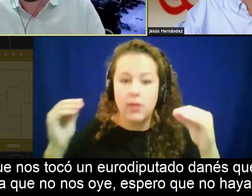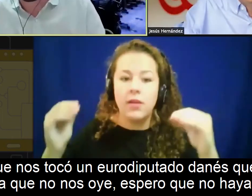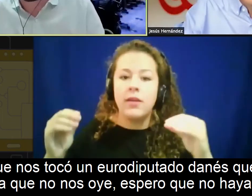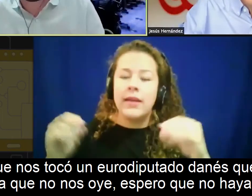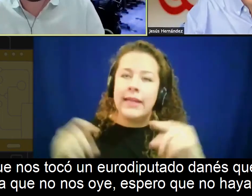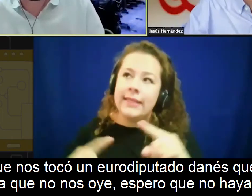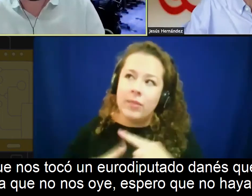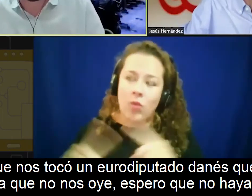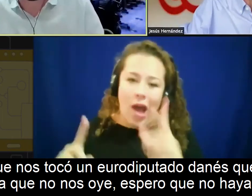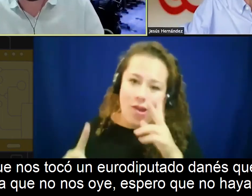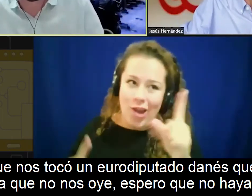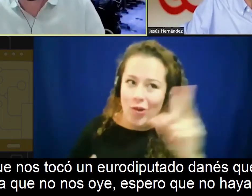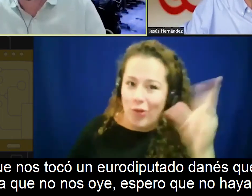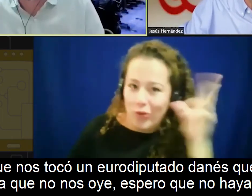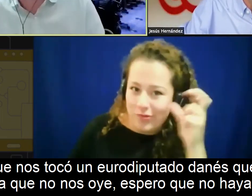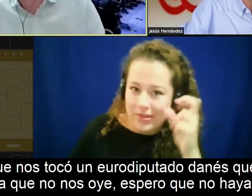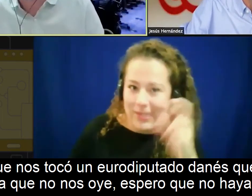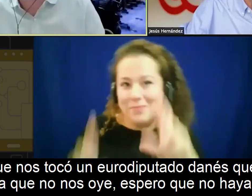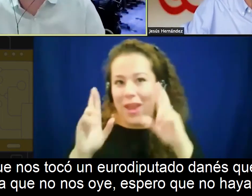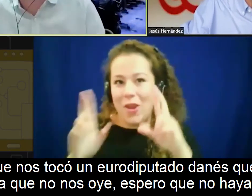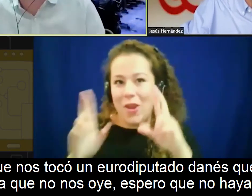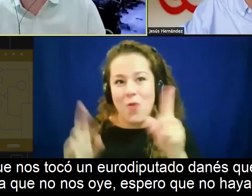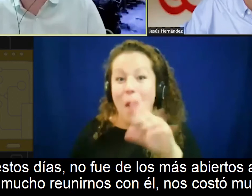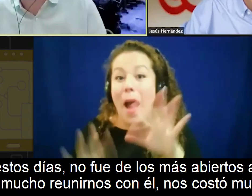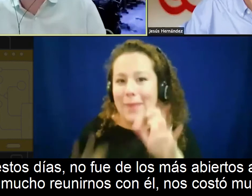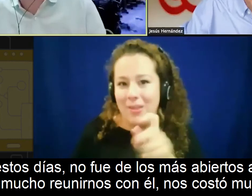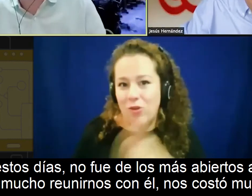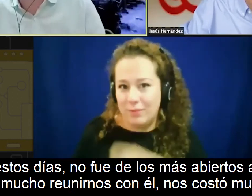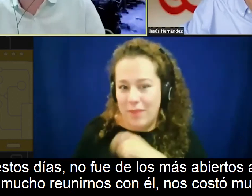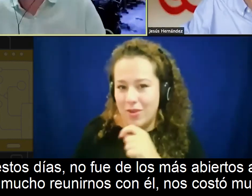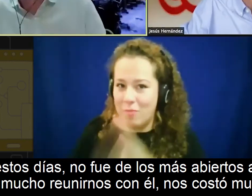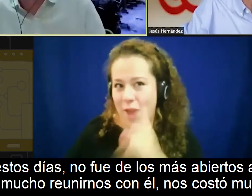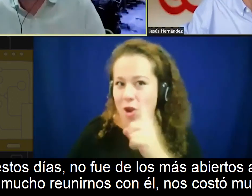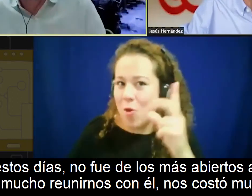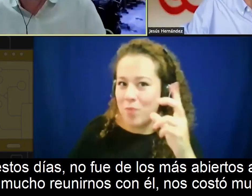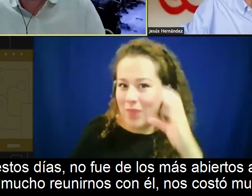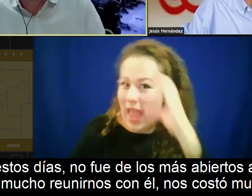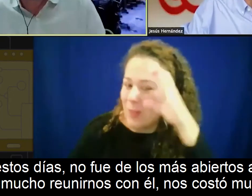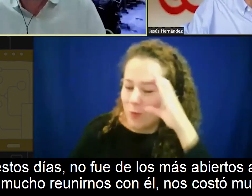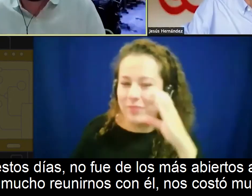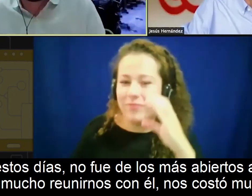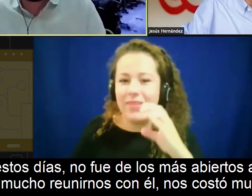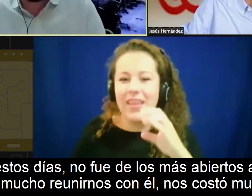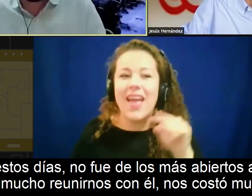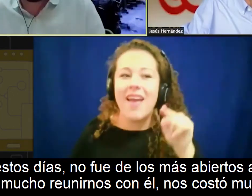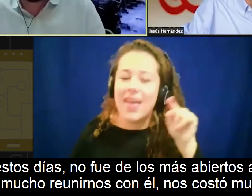que no nos oye, espero que no haya aprendido español estos días, no fue de los más